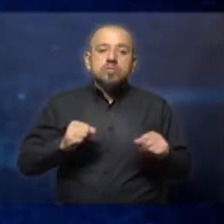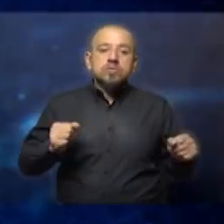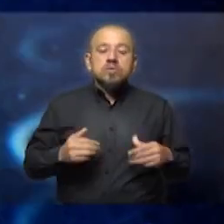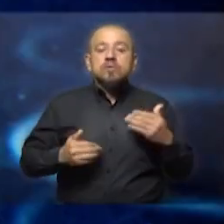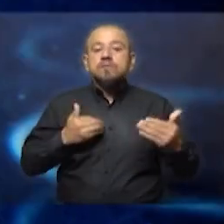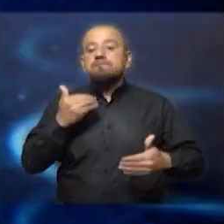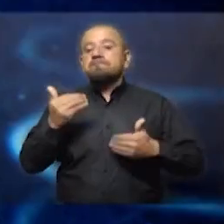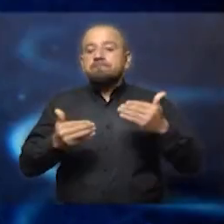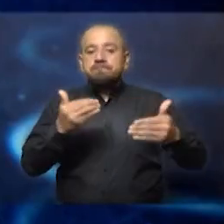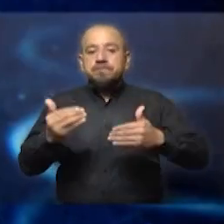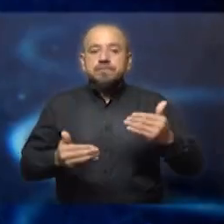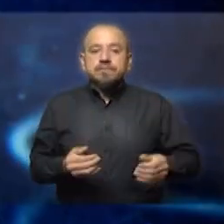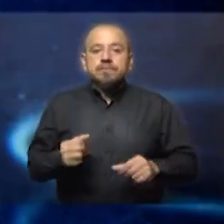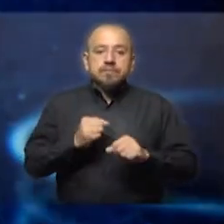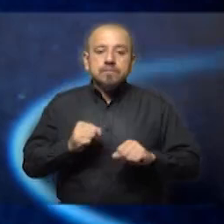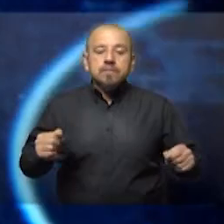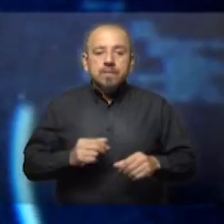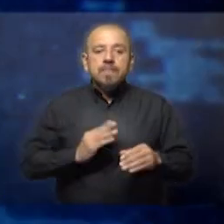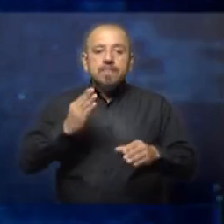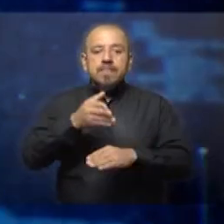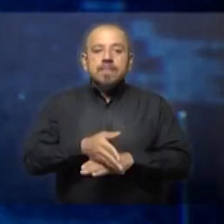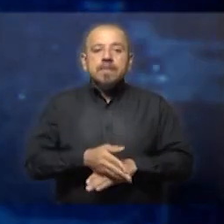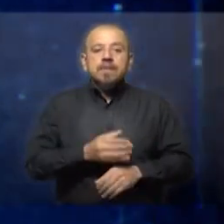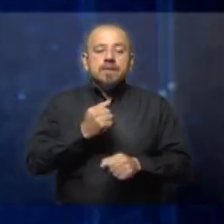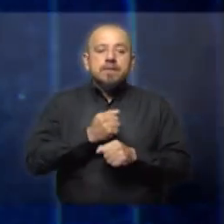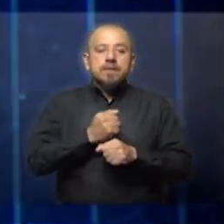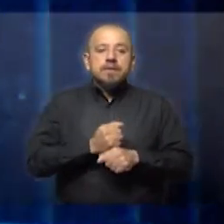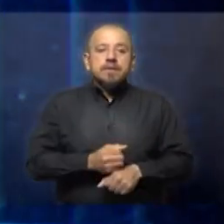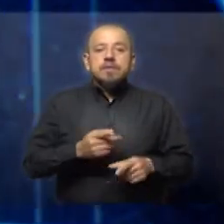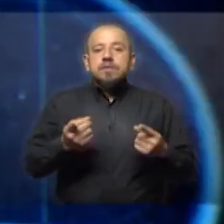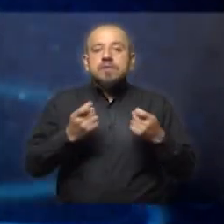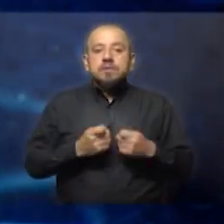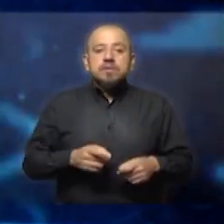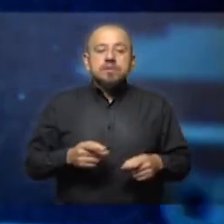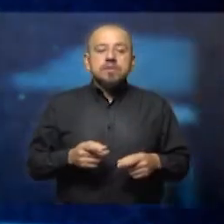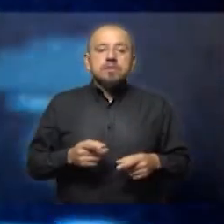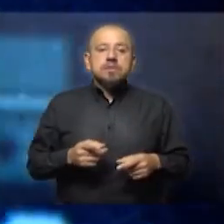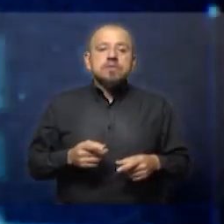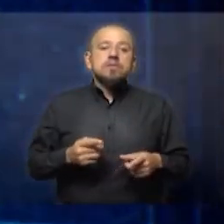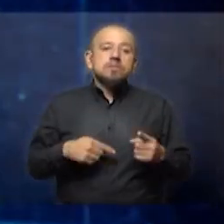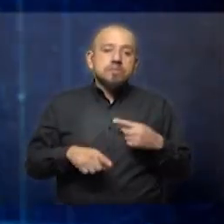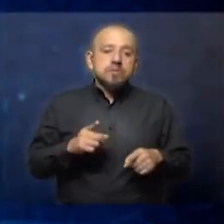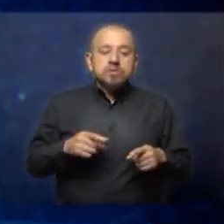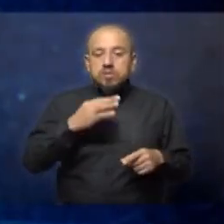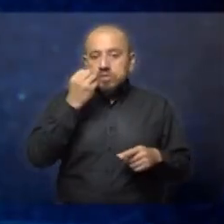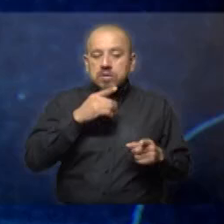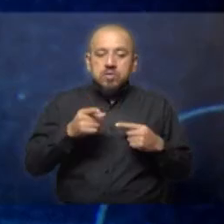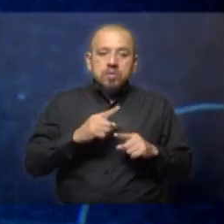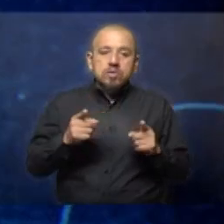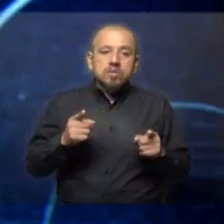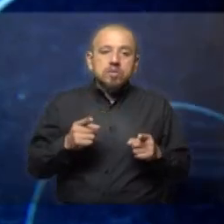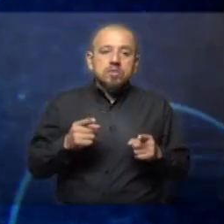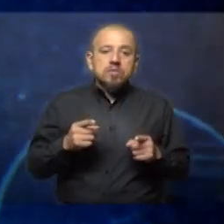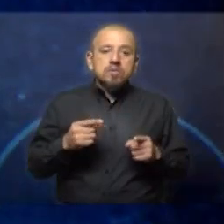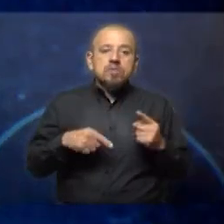formación específica que le permita Acceder al mercado de trabajo si lo necesito si lo desea Aunque no es el ideal y eso va a Ferreira No